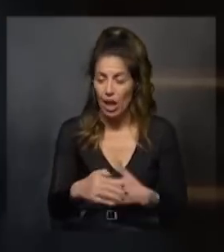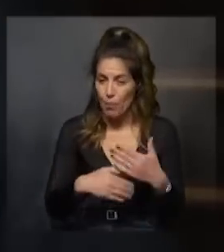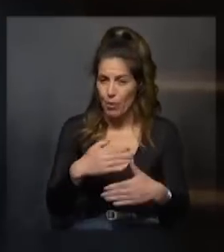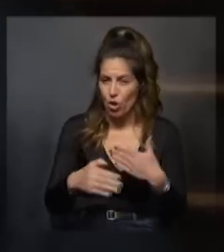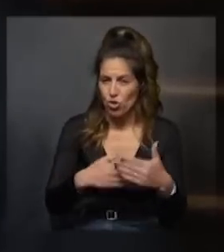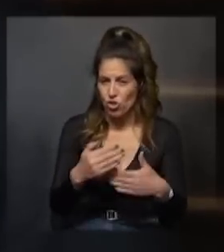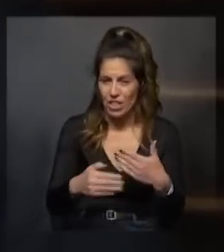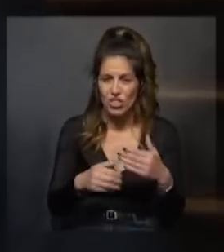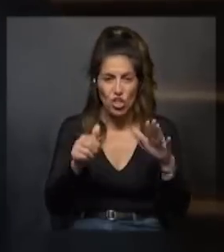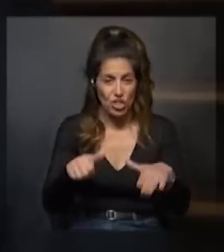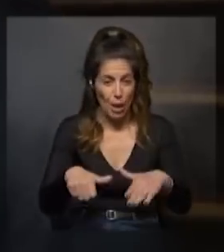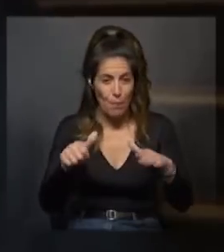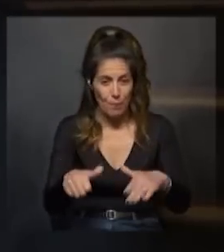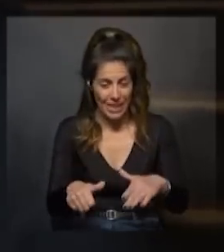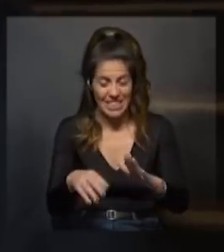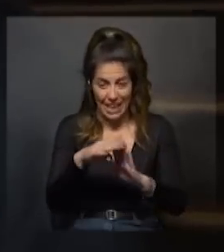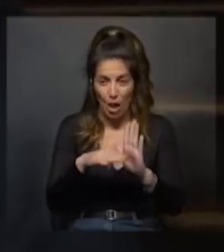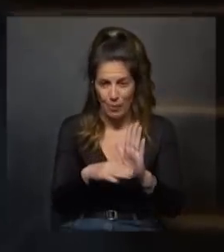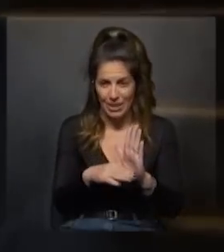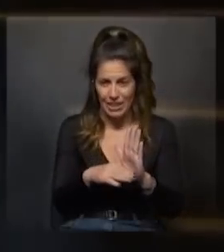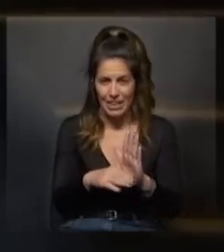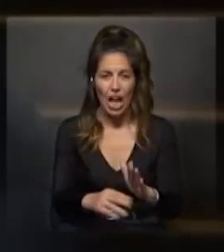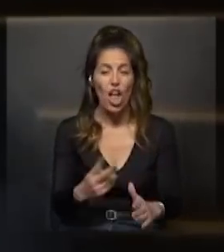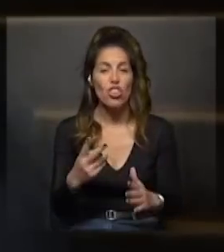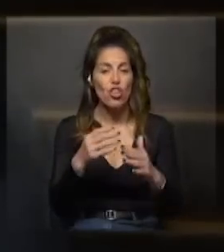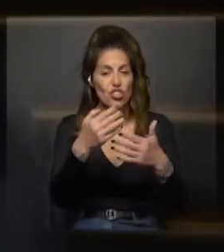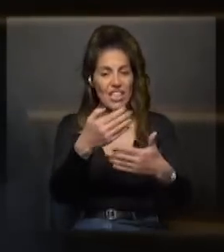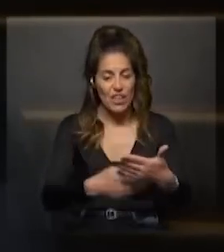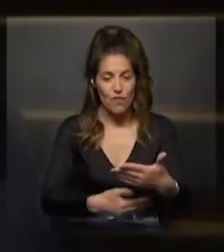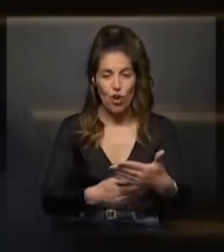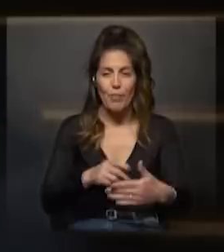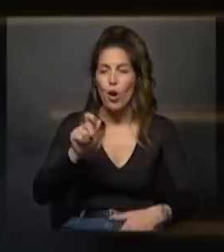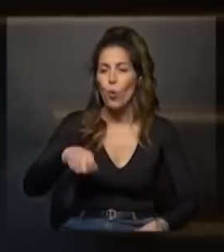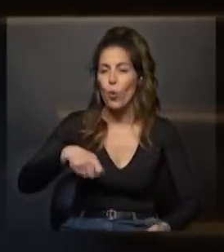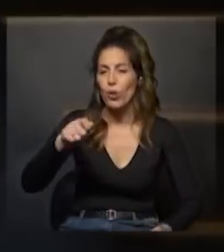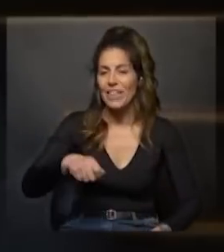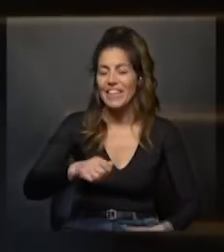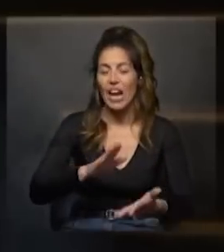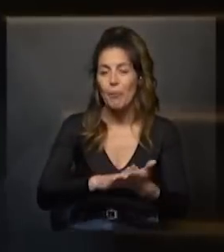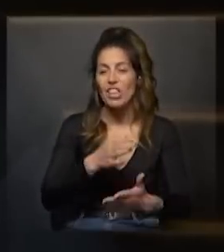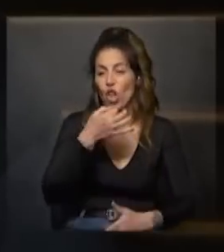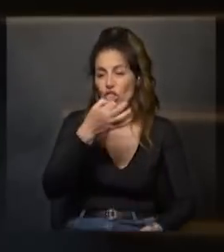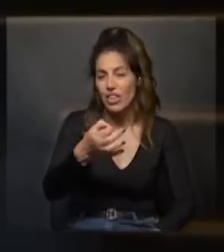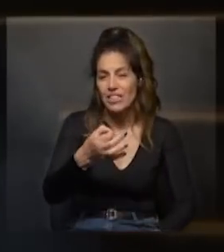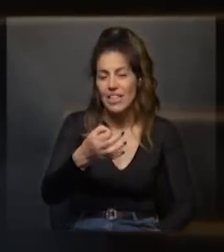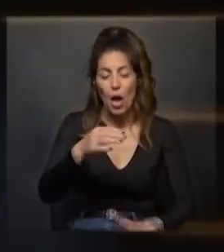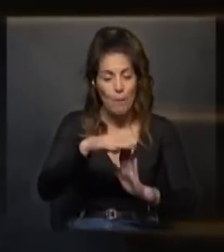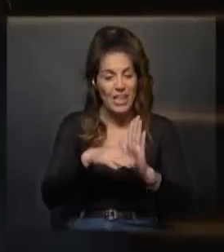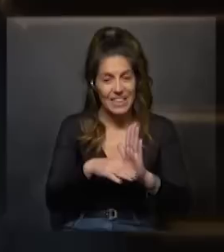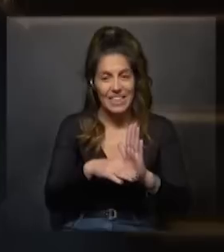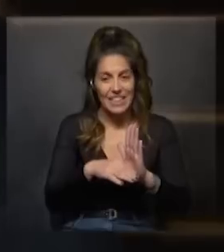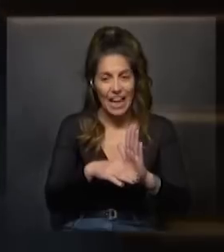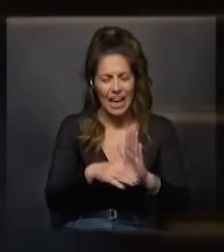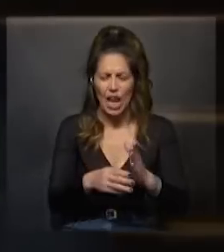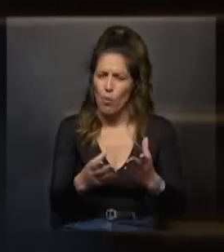que duró los se meses de la medida cautelar dos informes de jurídica al respecto dicen que la medida cautelar